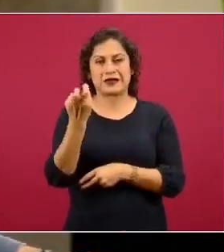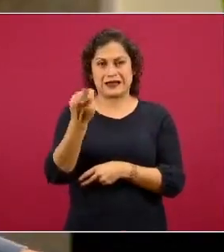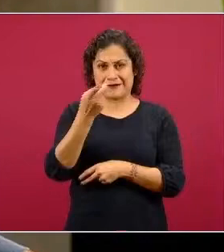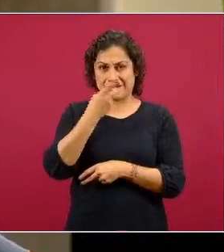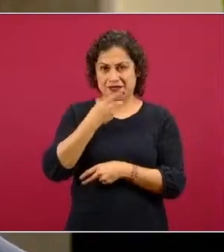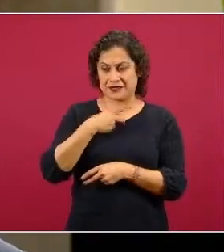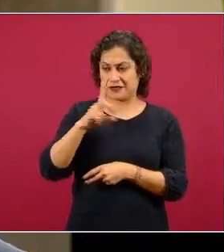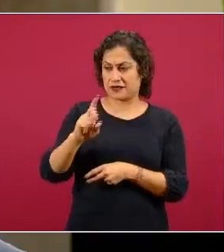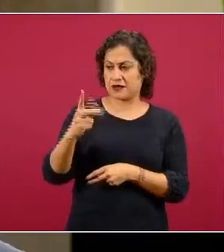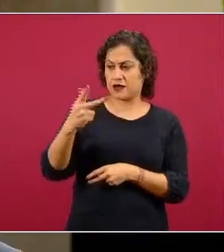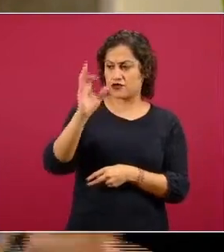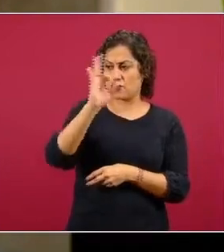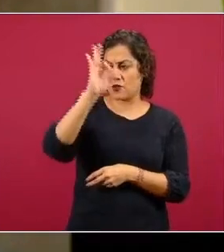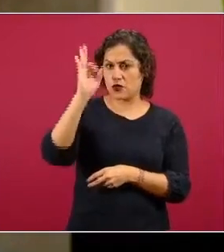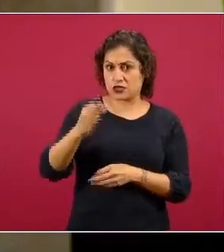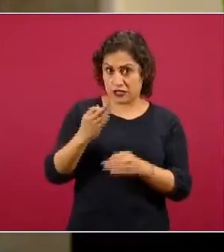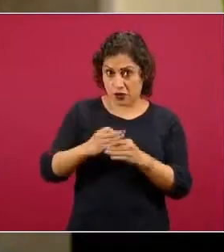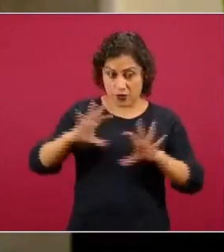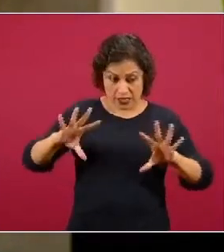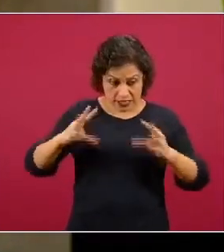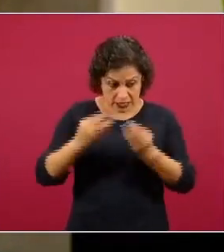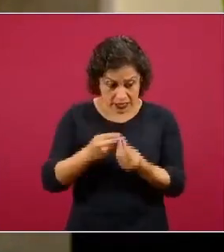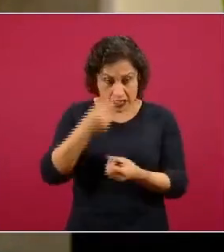38% de exceso de mortalidad que tenemos